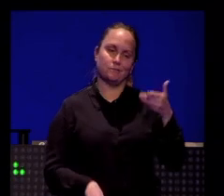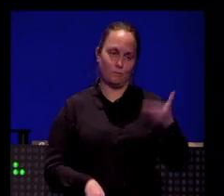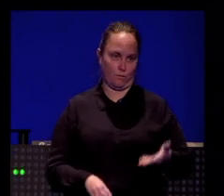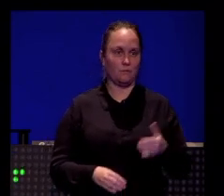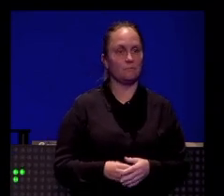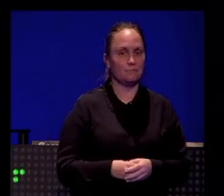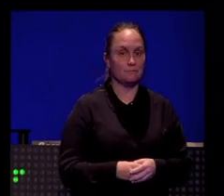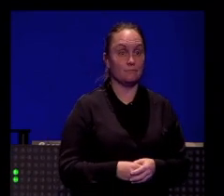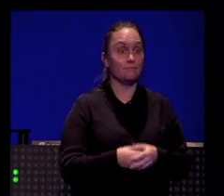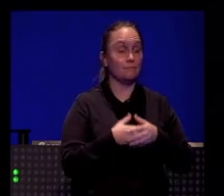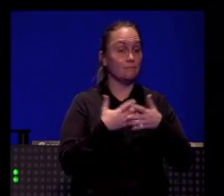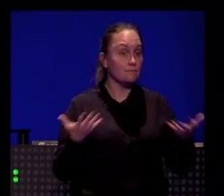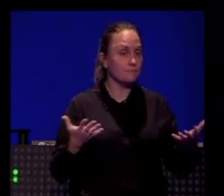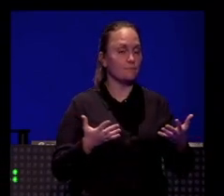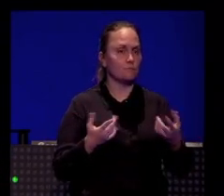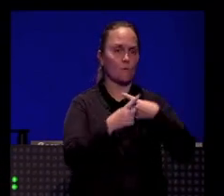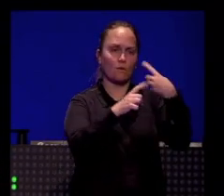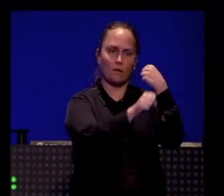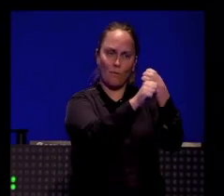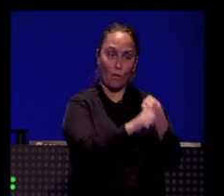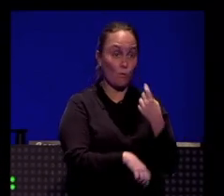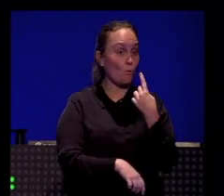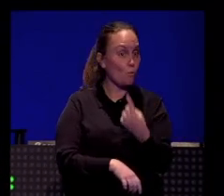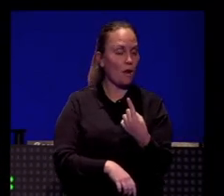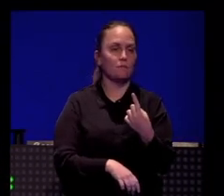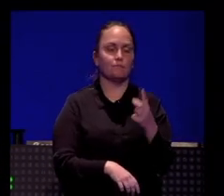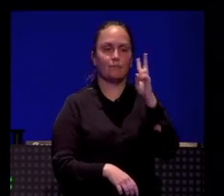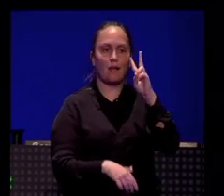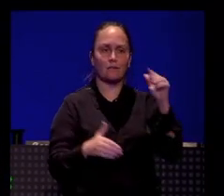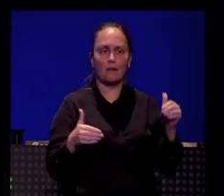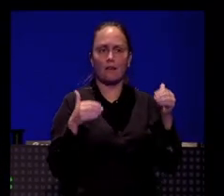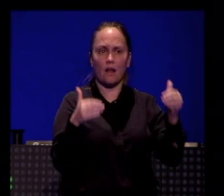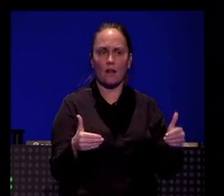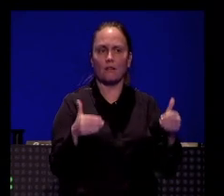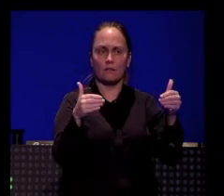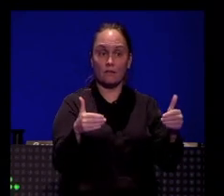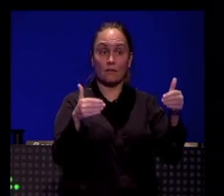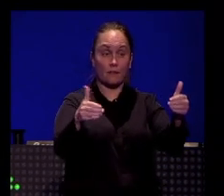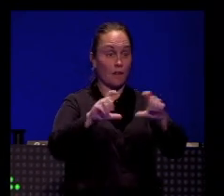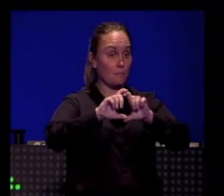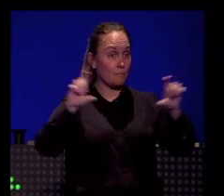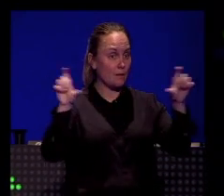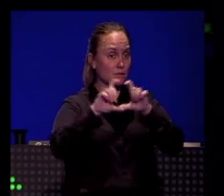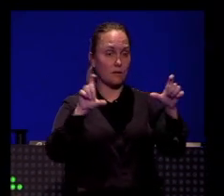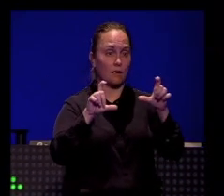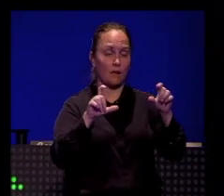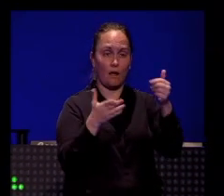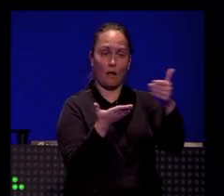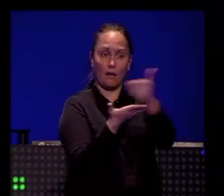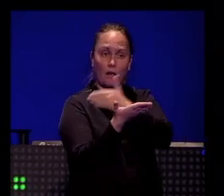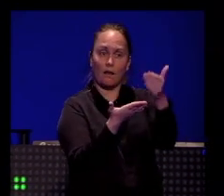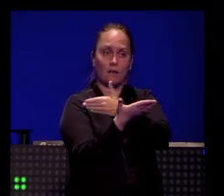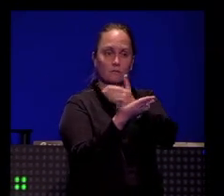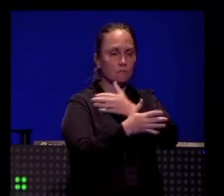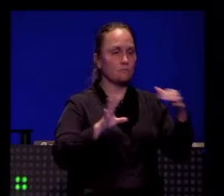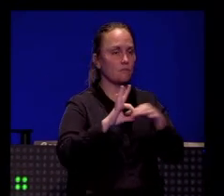cosas que se está trabajando en la que se está viendo es que cada vez más las empresas que obtienen ganancias son las que están basadas en